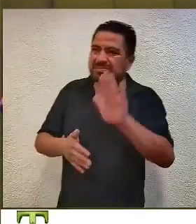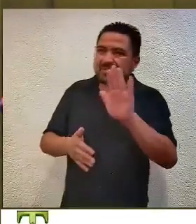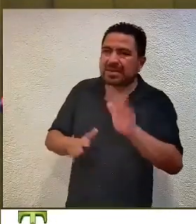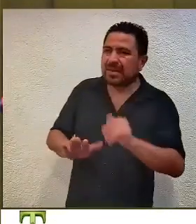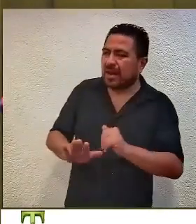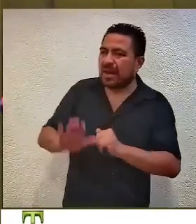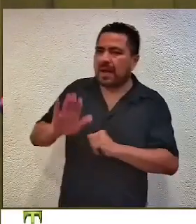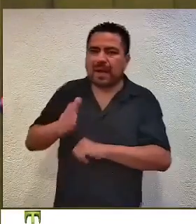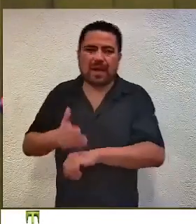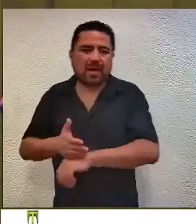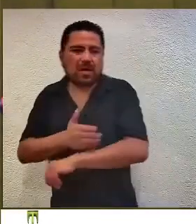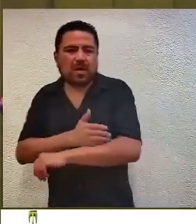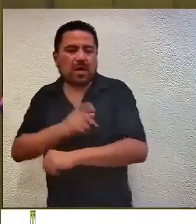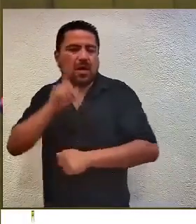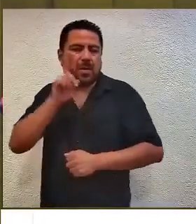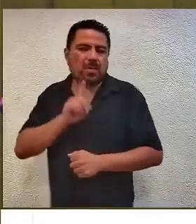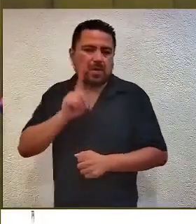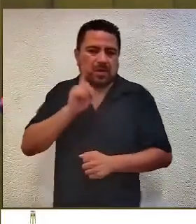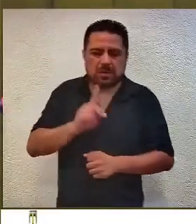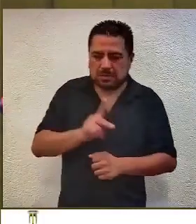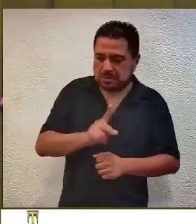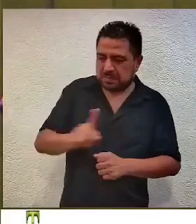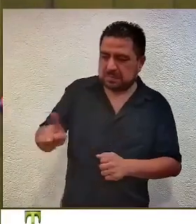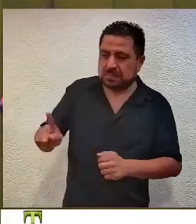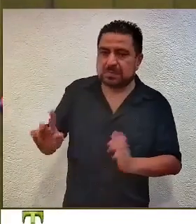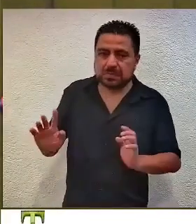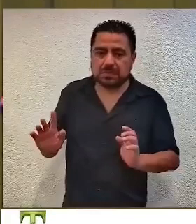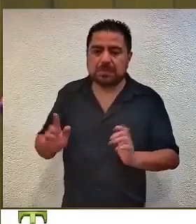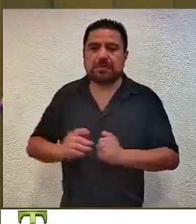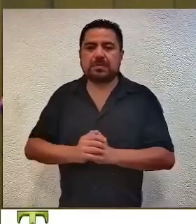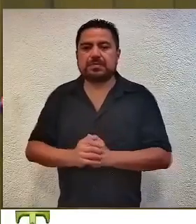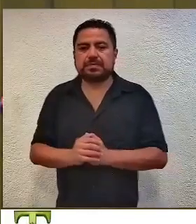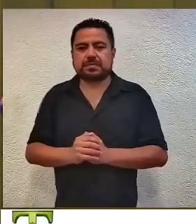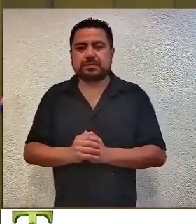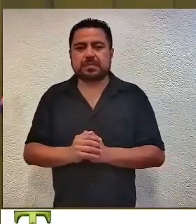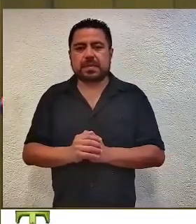mis compañeras magistradas,